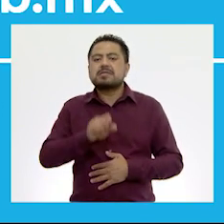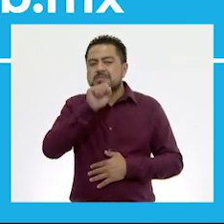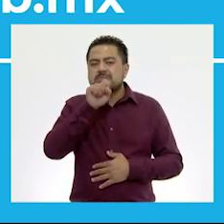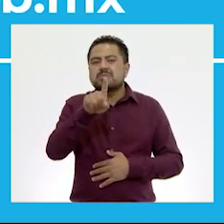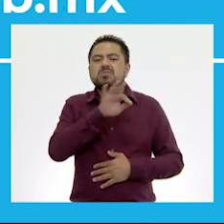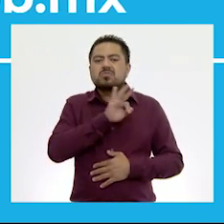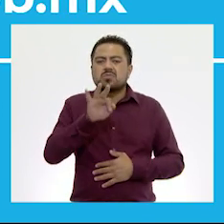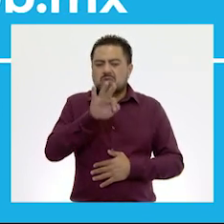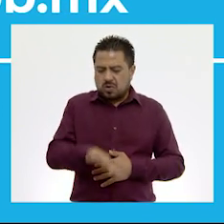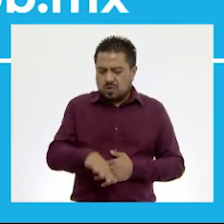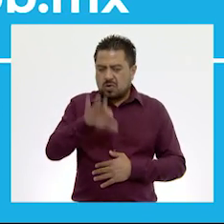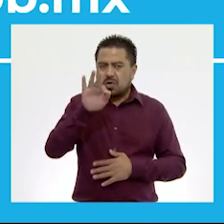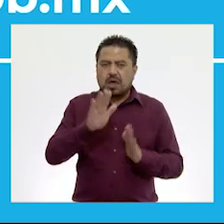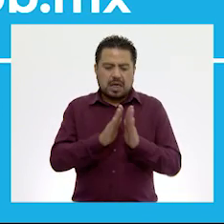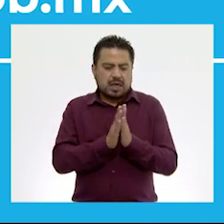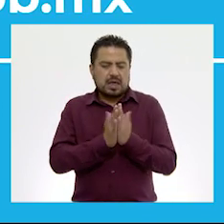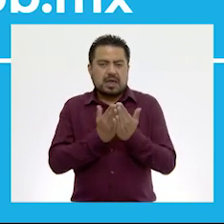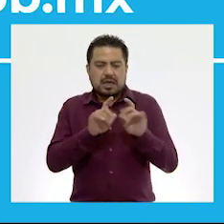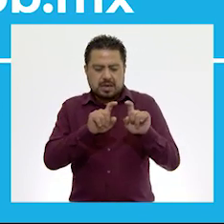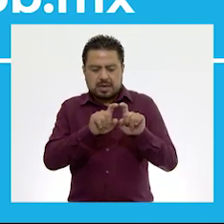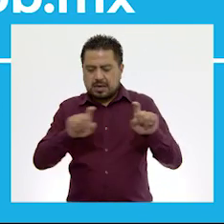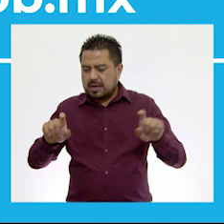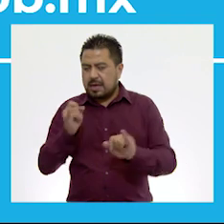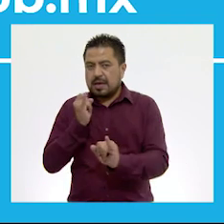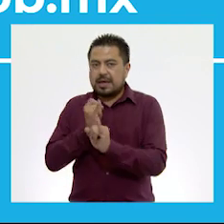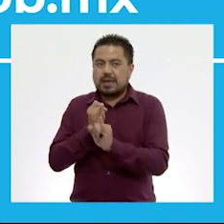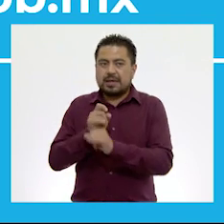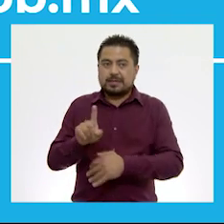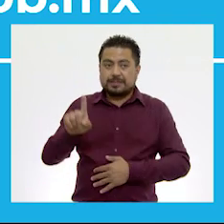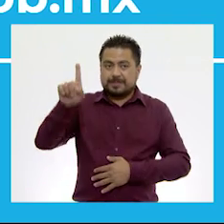También puedes encontrar los libros de texto en la página